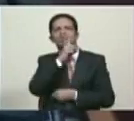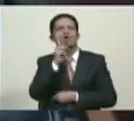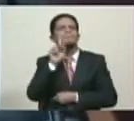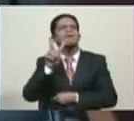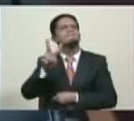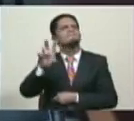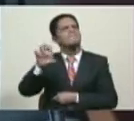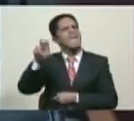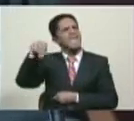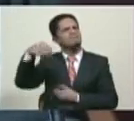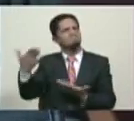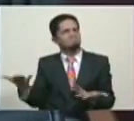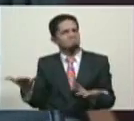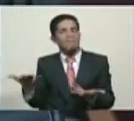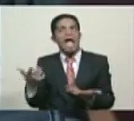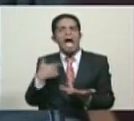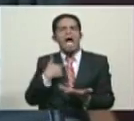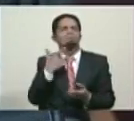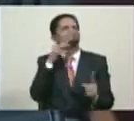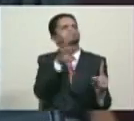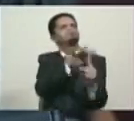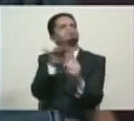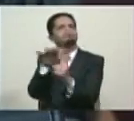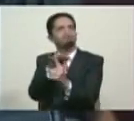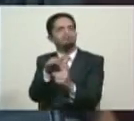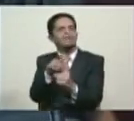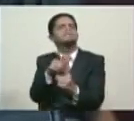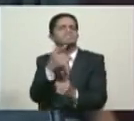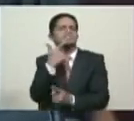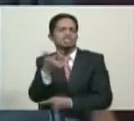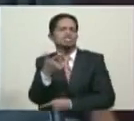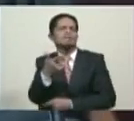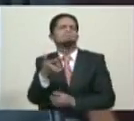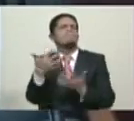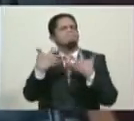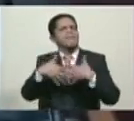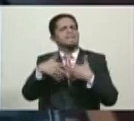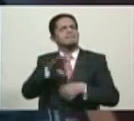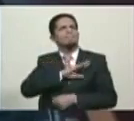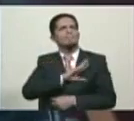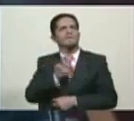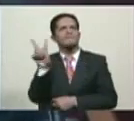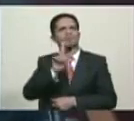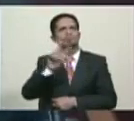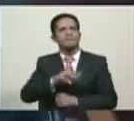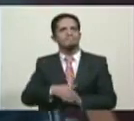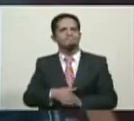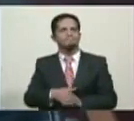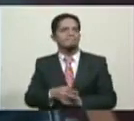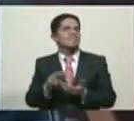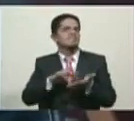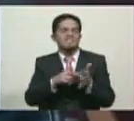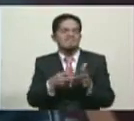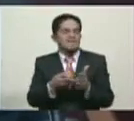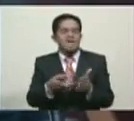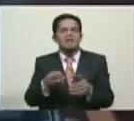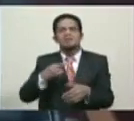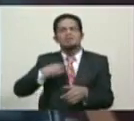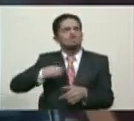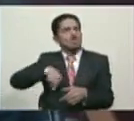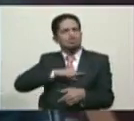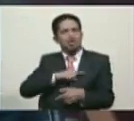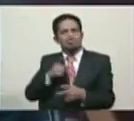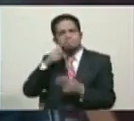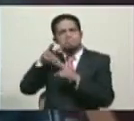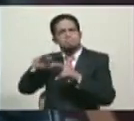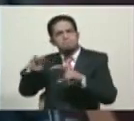Ven para tratar de convencernos de que eran empresas venezolanas. No manejábamos soberanamente ni la exploración, ni